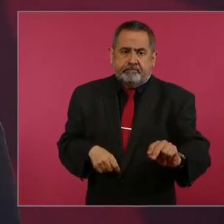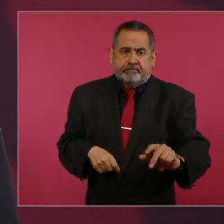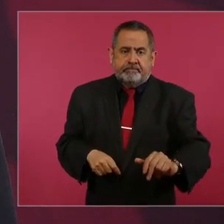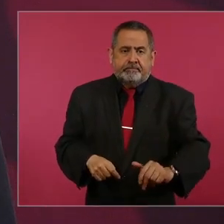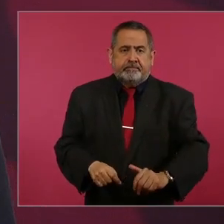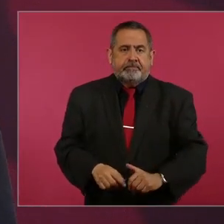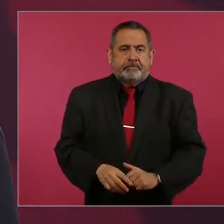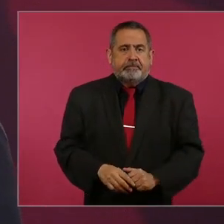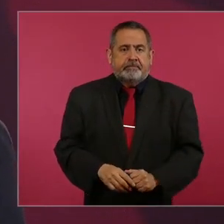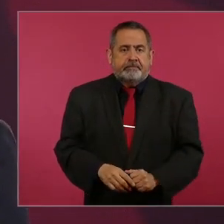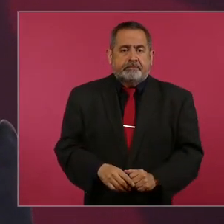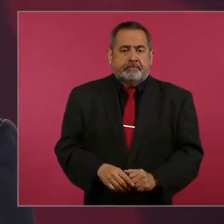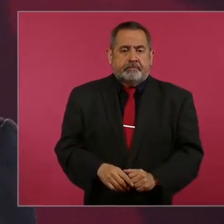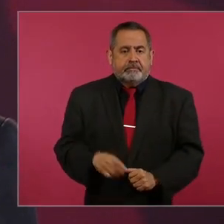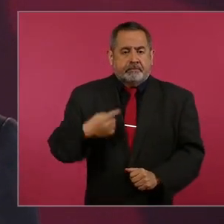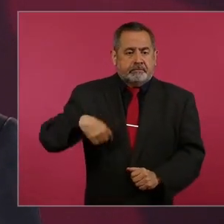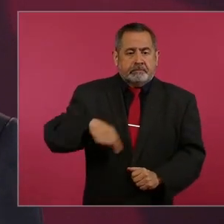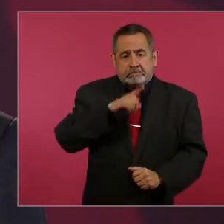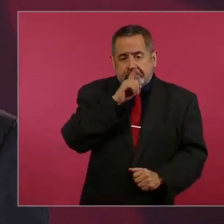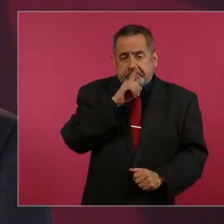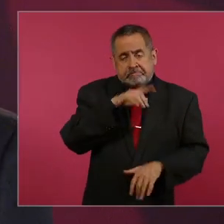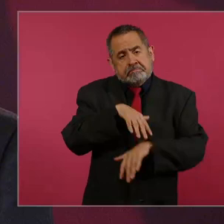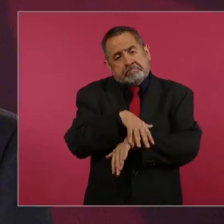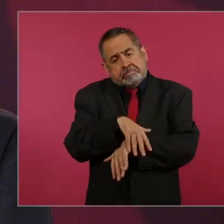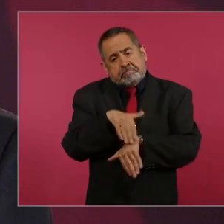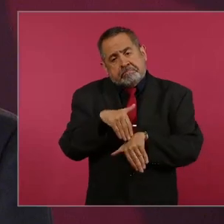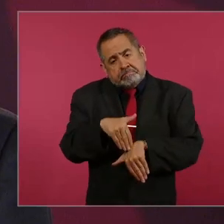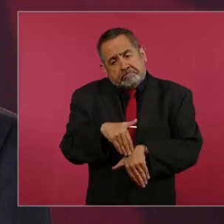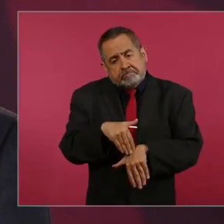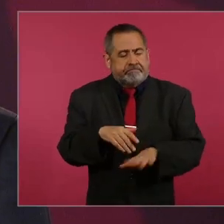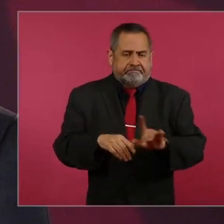y no nos vamos a quedar con los brazos cruzados.